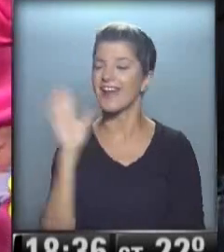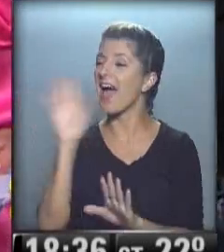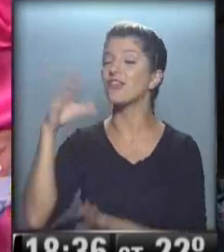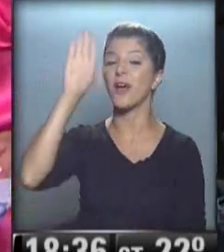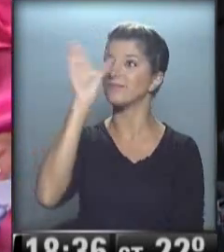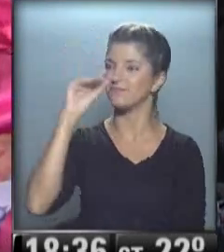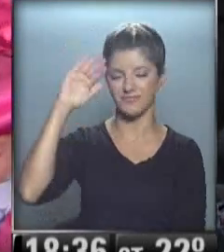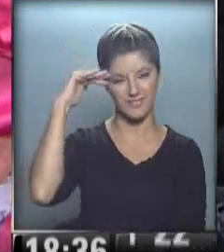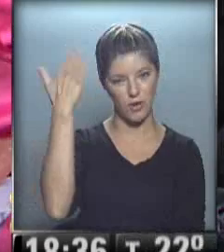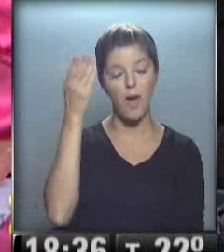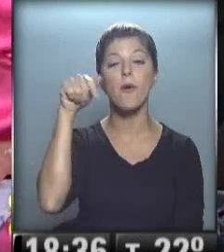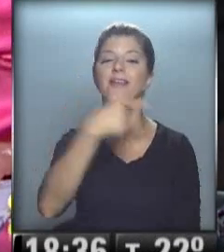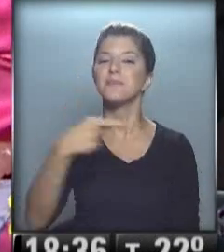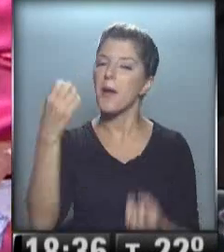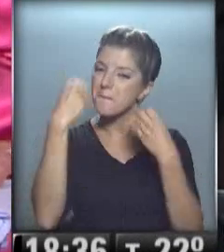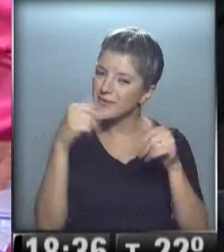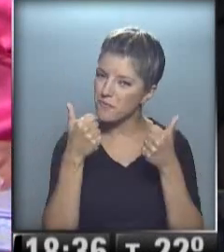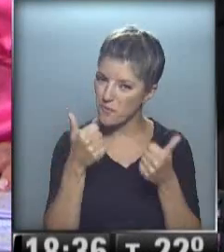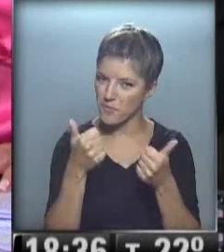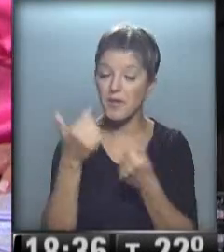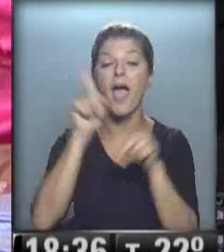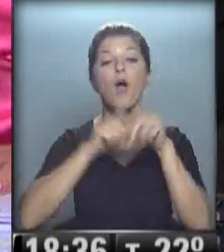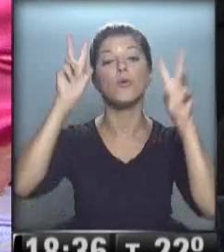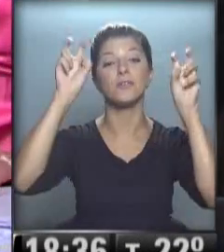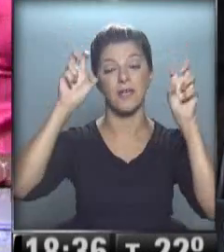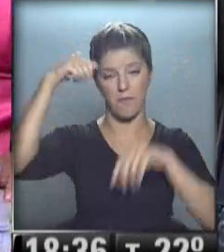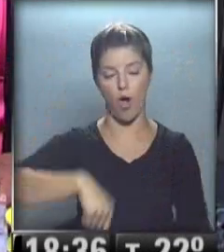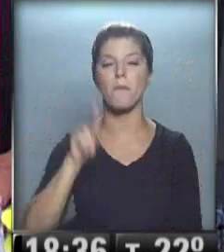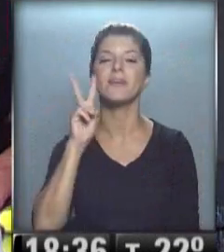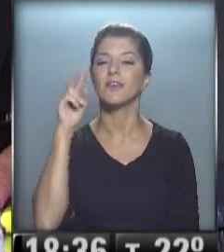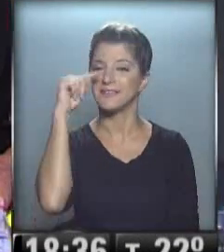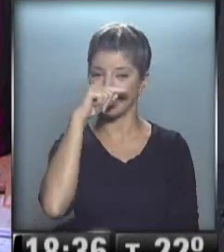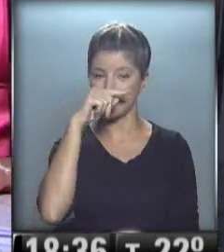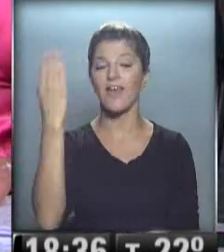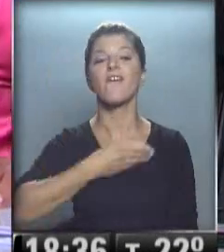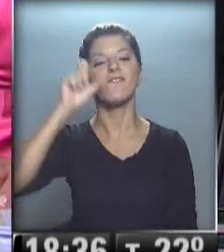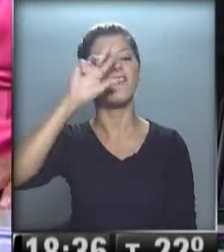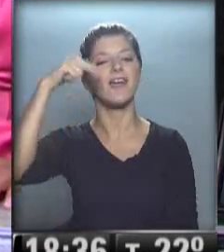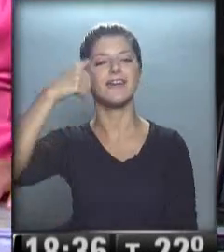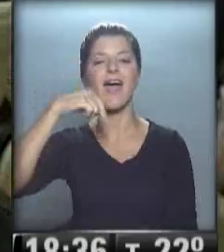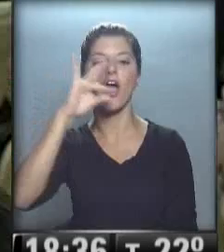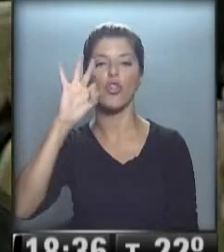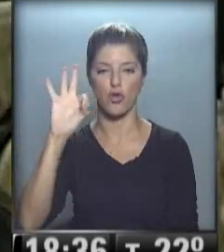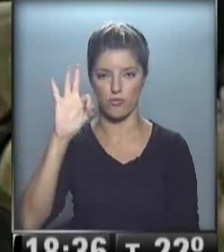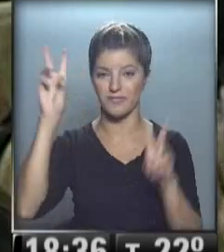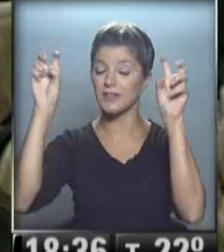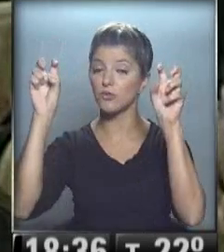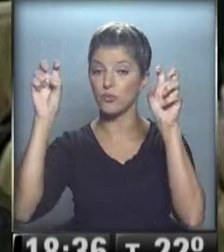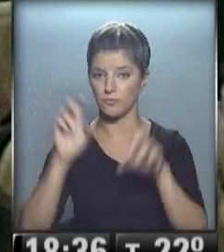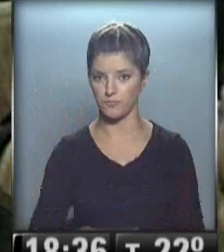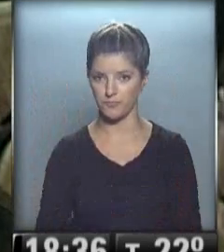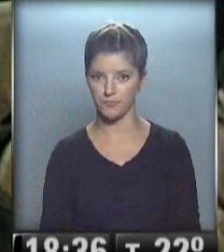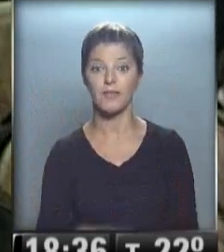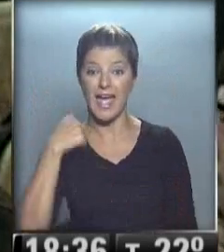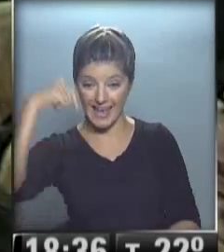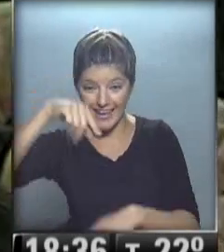todo el país. Buen comienzo de semana. Anticipos en Visión 7 Central. Fernando Alonso con este título. Fernando. Estamos